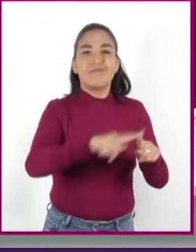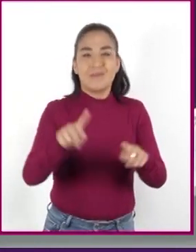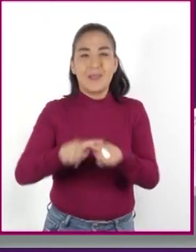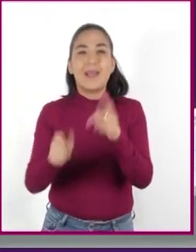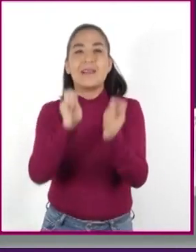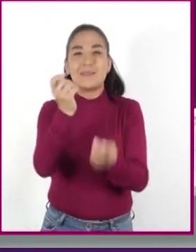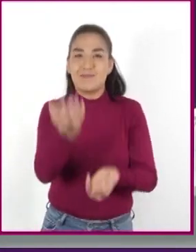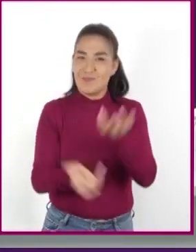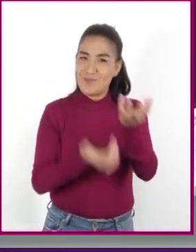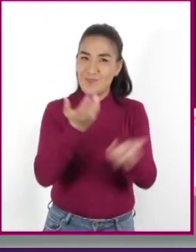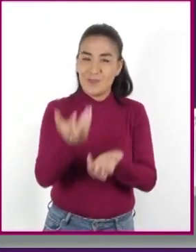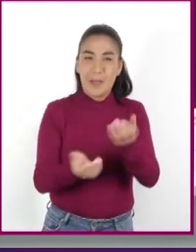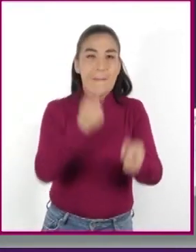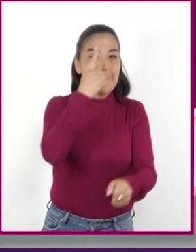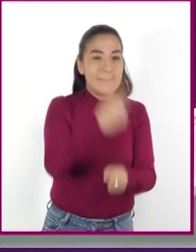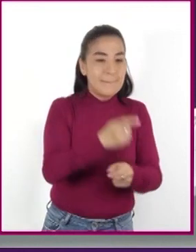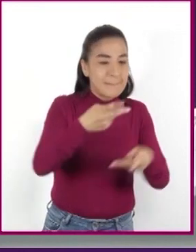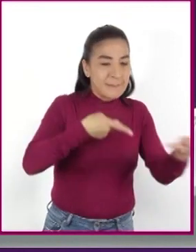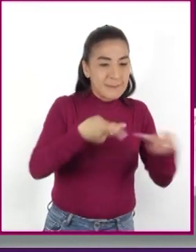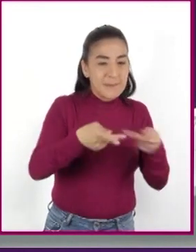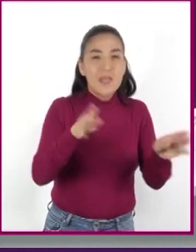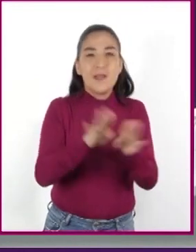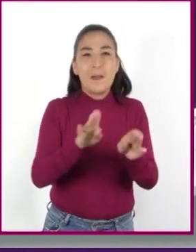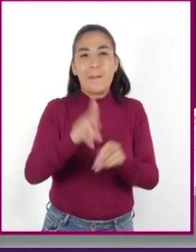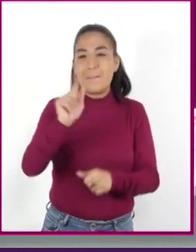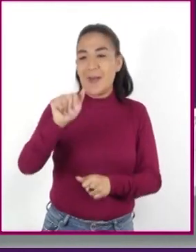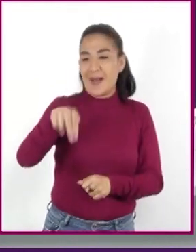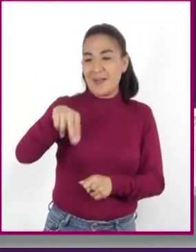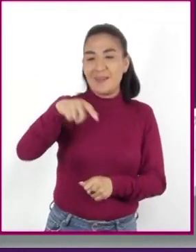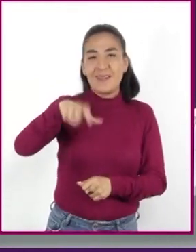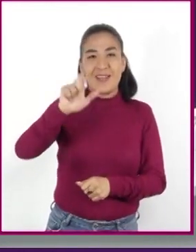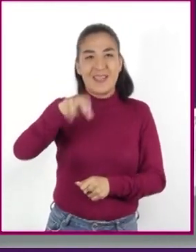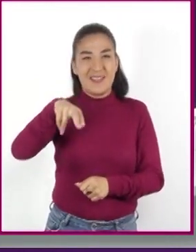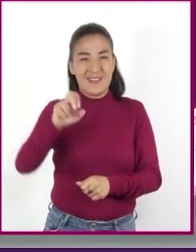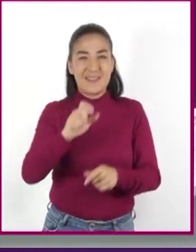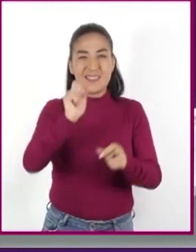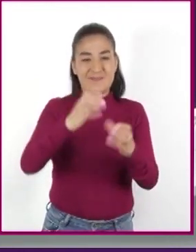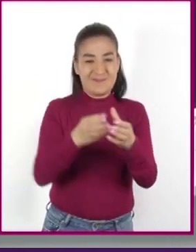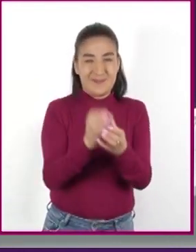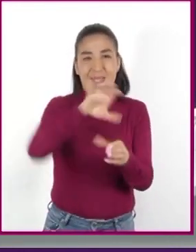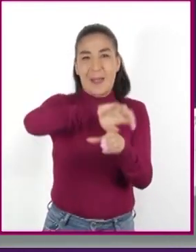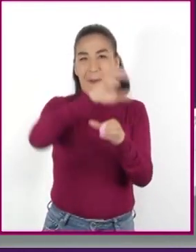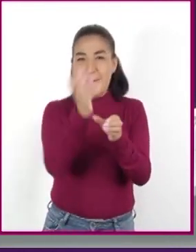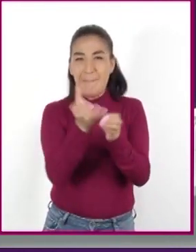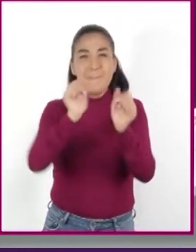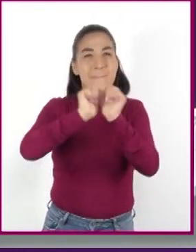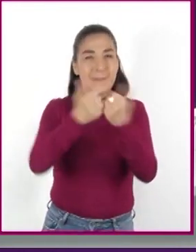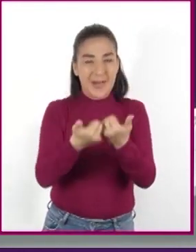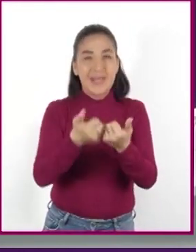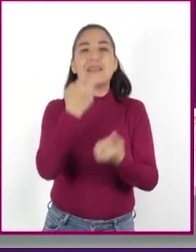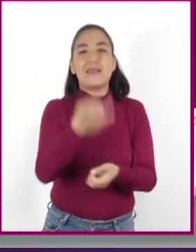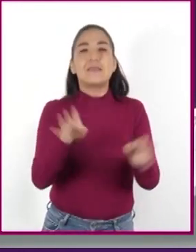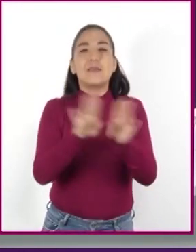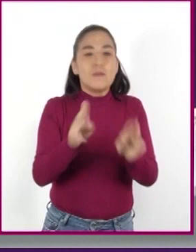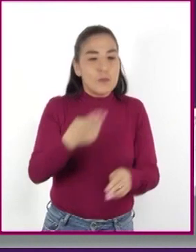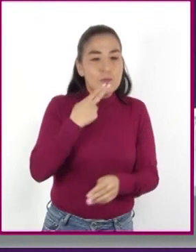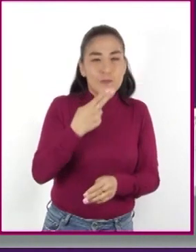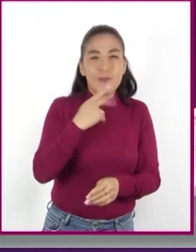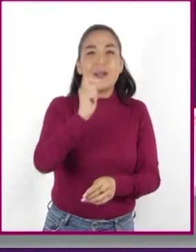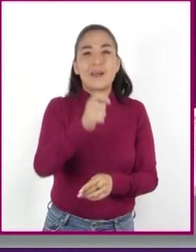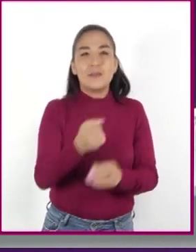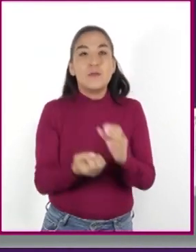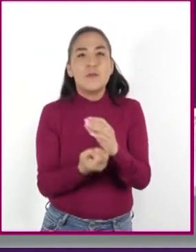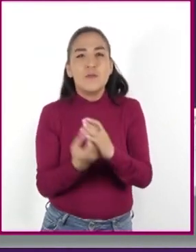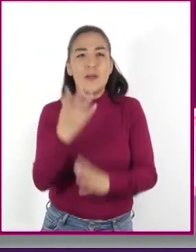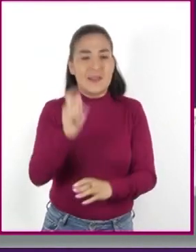cocción. La preparación de los panqueques es un ejemplo sencillo que usaremos para explicarles cómo se origina una nueva